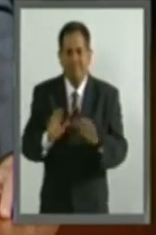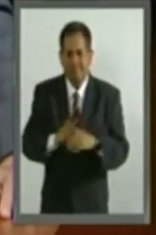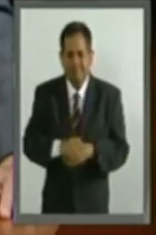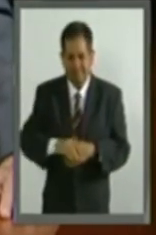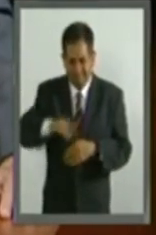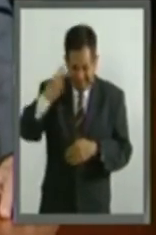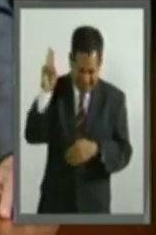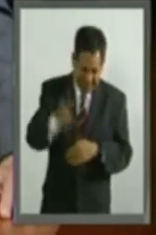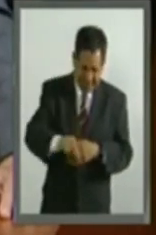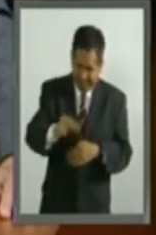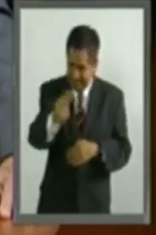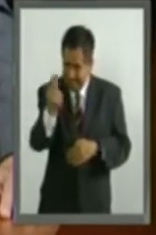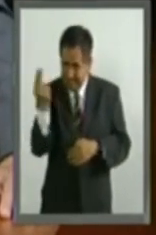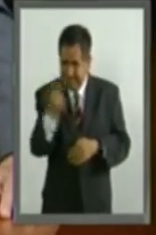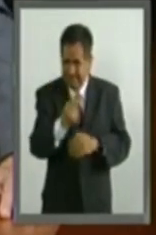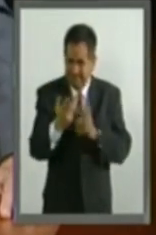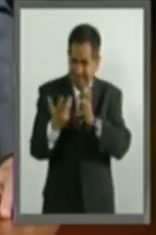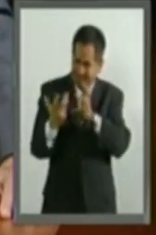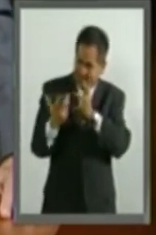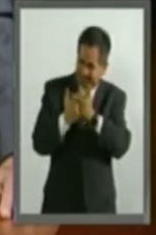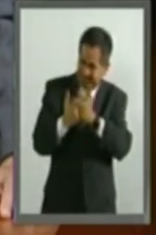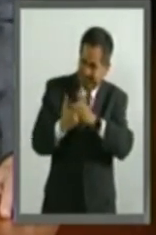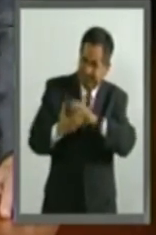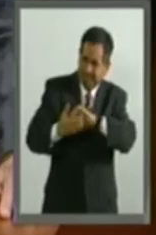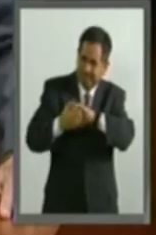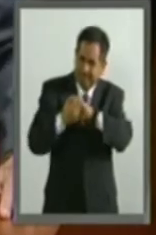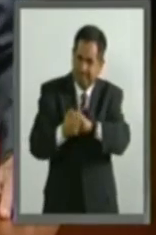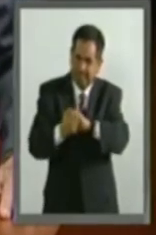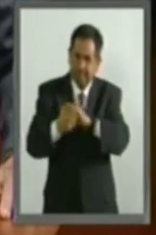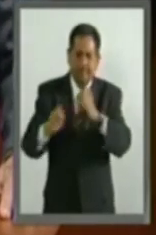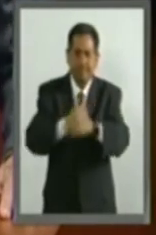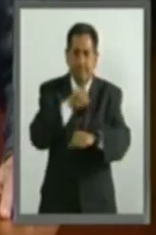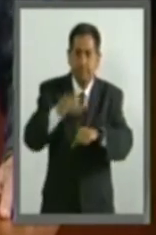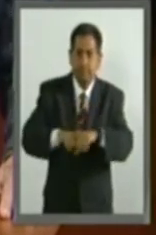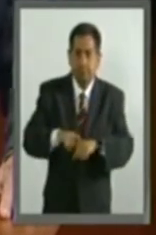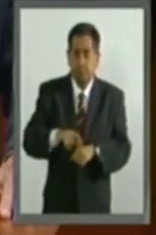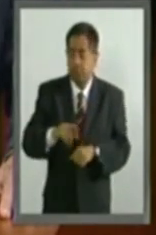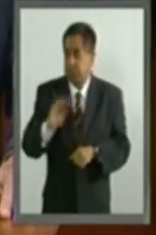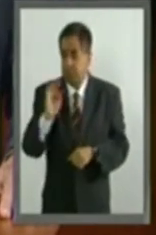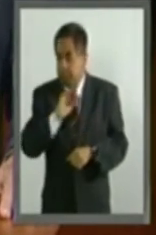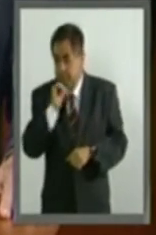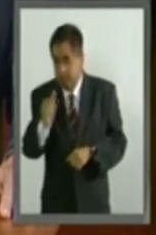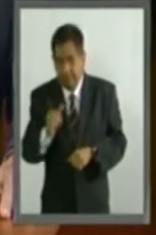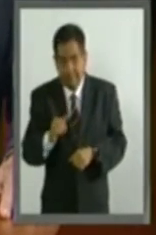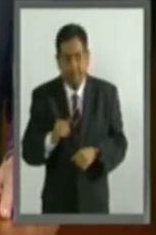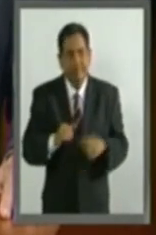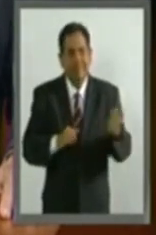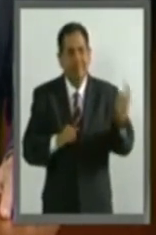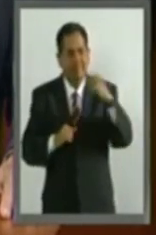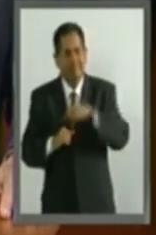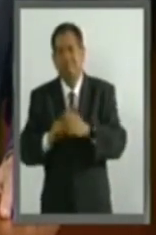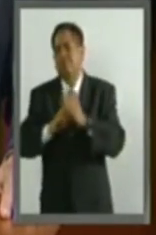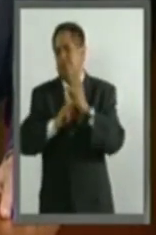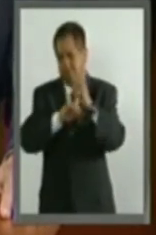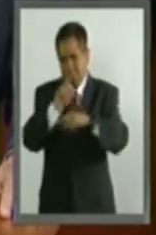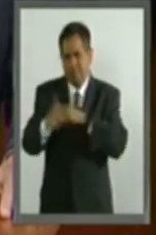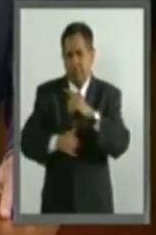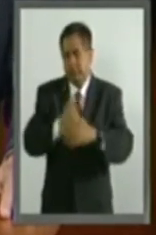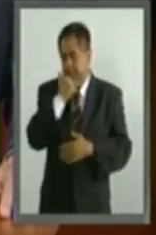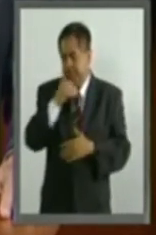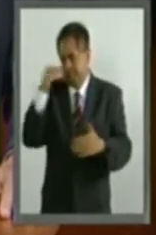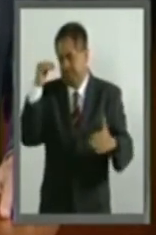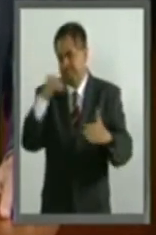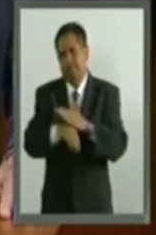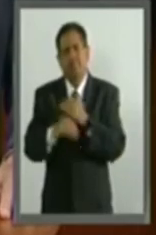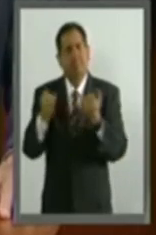absoluta necesidad de cohesión nacional si no queremos vivir la trágica historia que este país